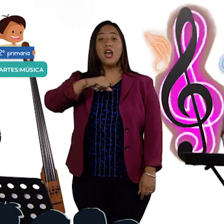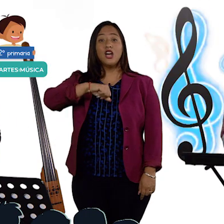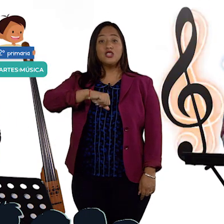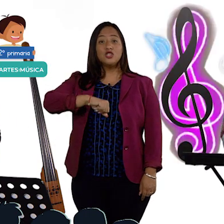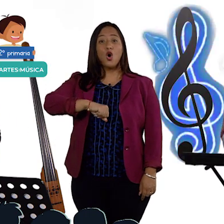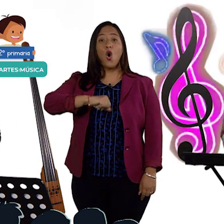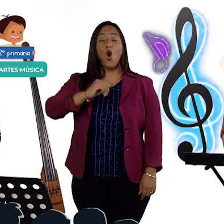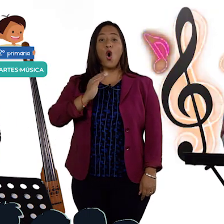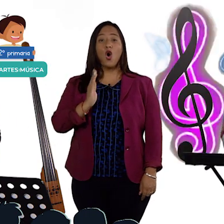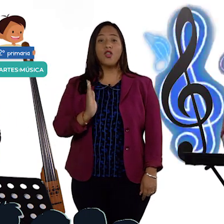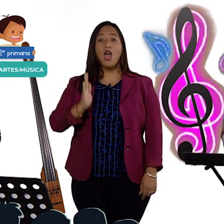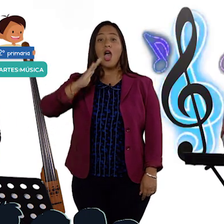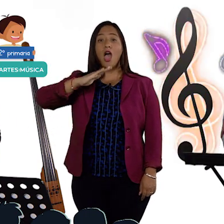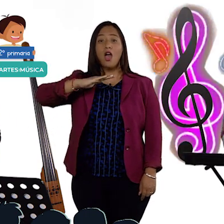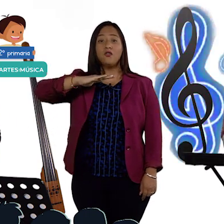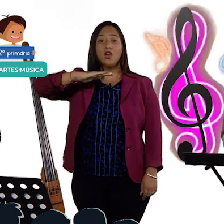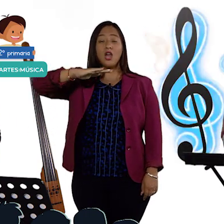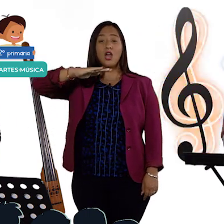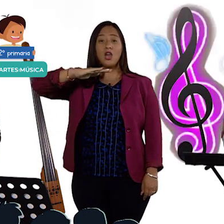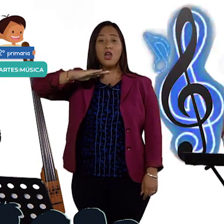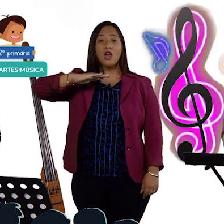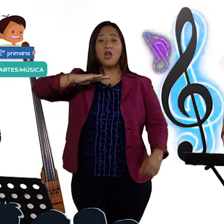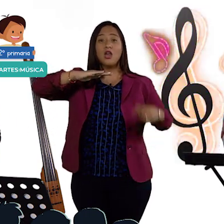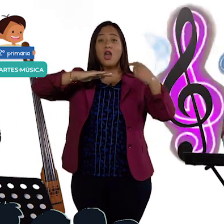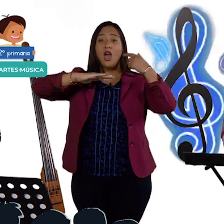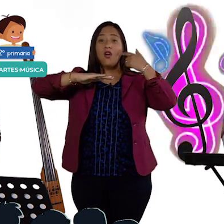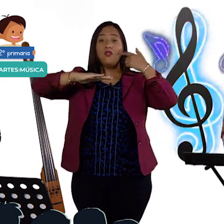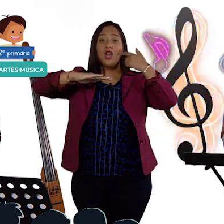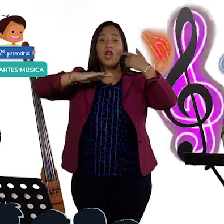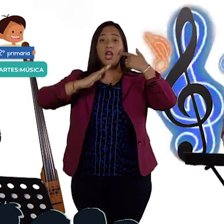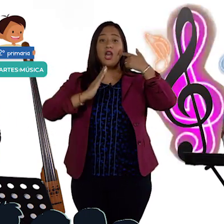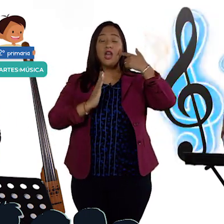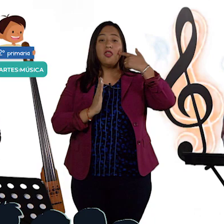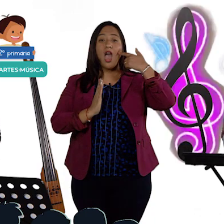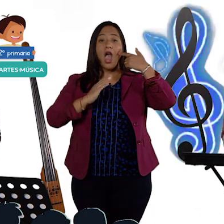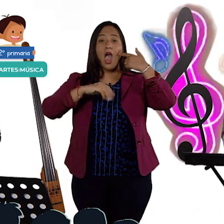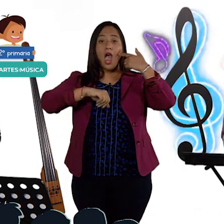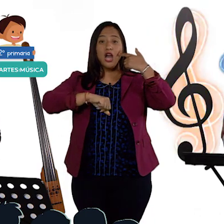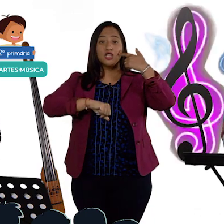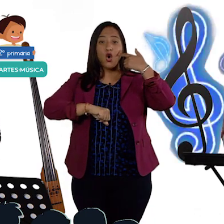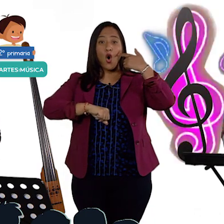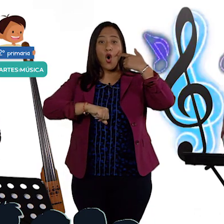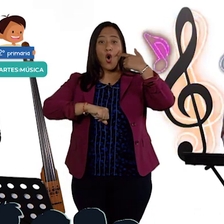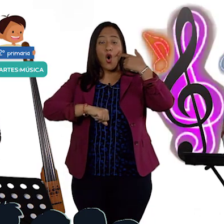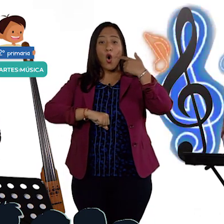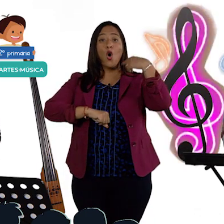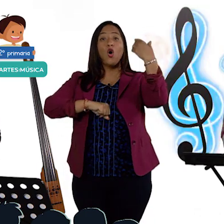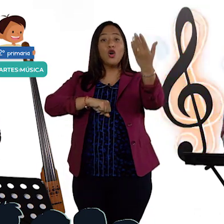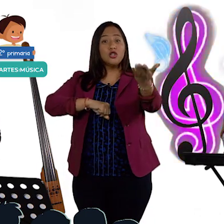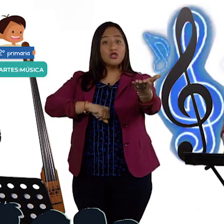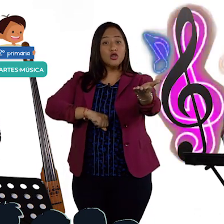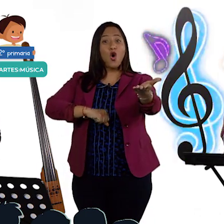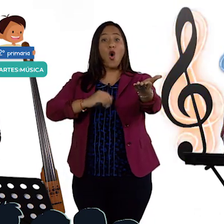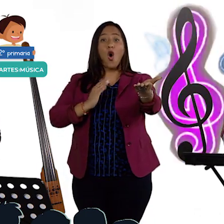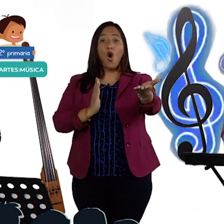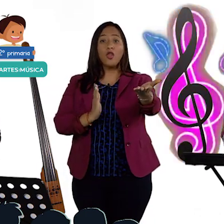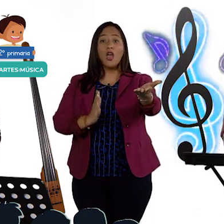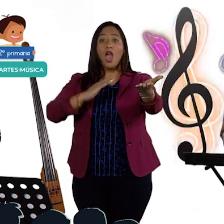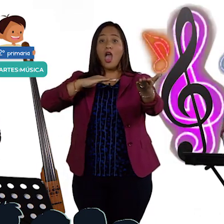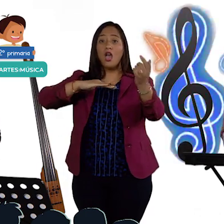y... Yo de fi, fi de yo.